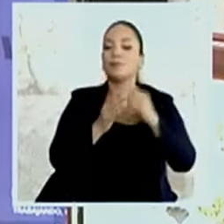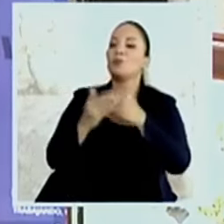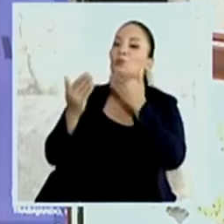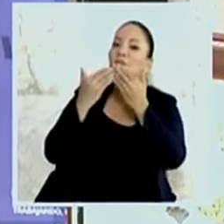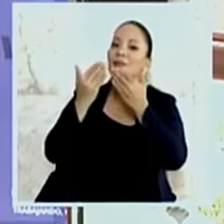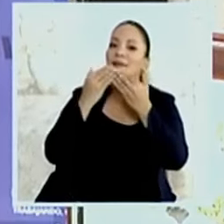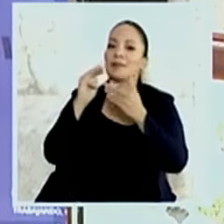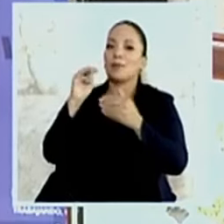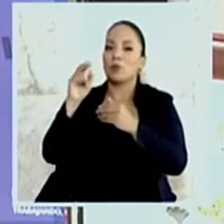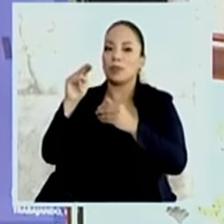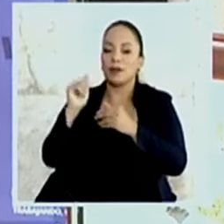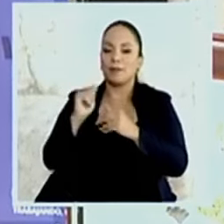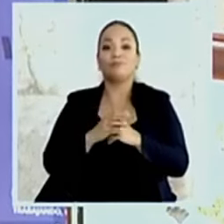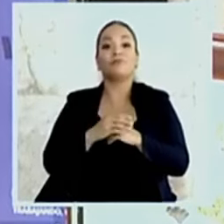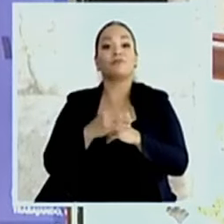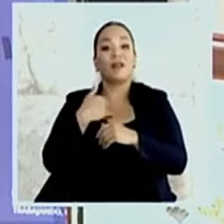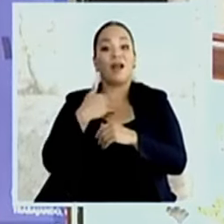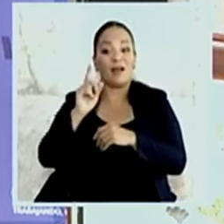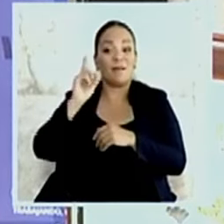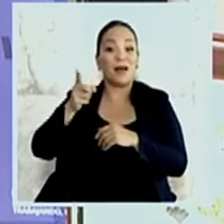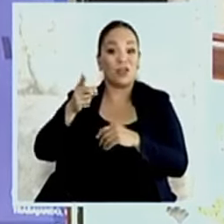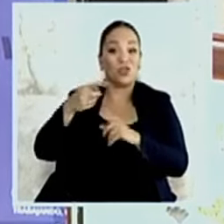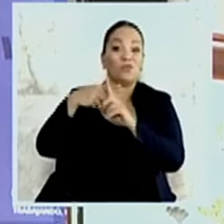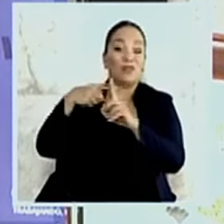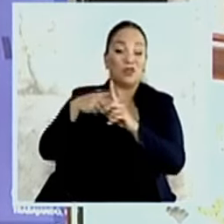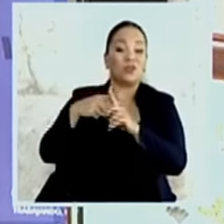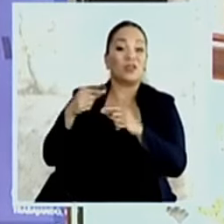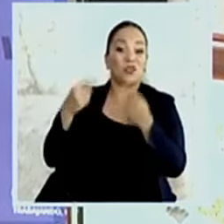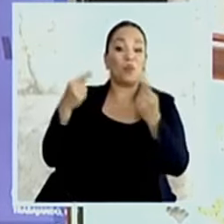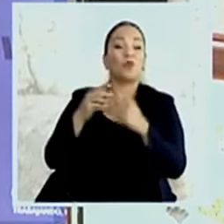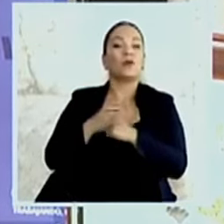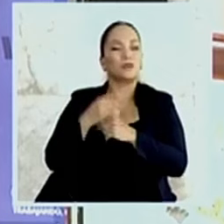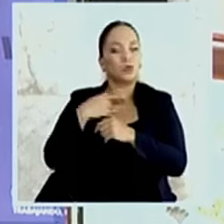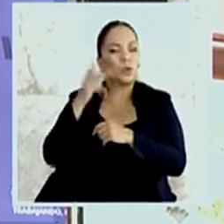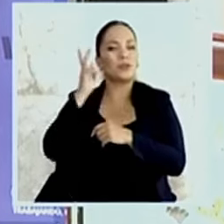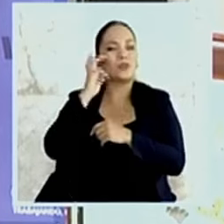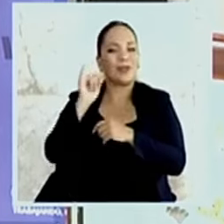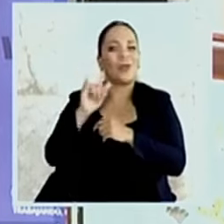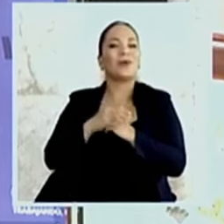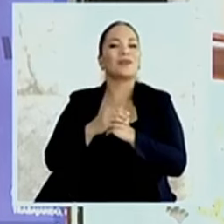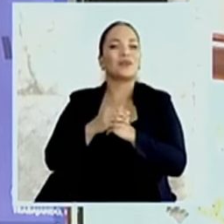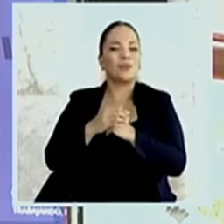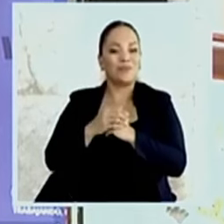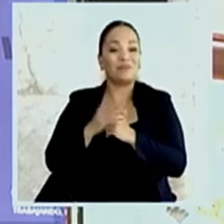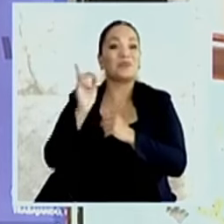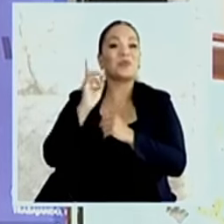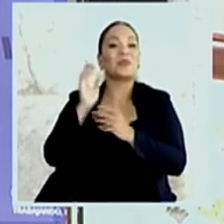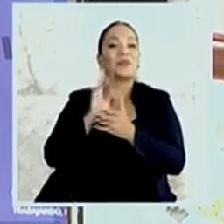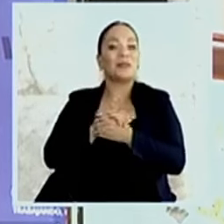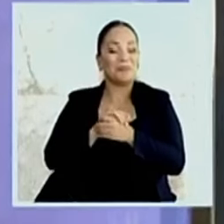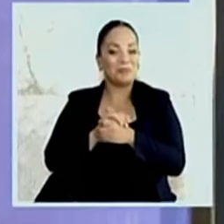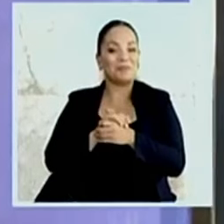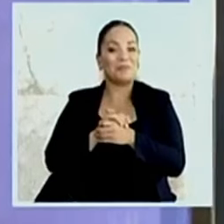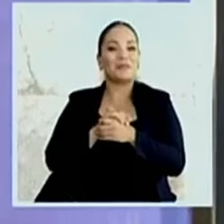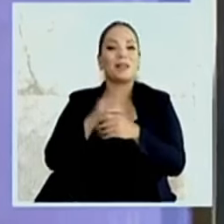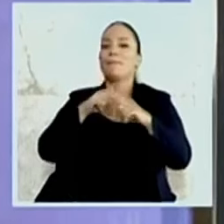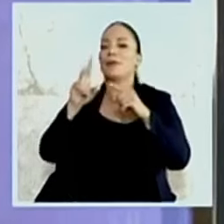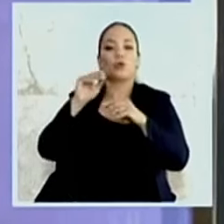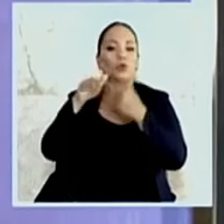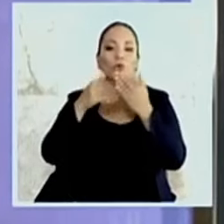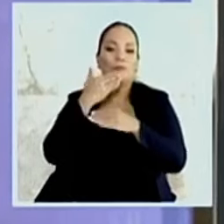dentro del proceso que tenemos para que en este país se acaben las listas de espera. Muchas gracias, doña Mónica.